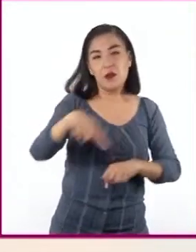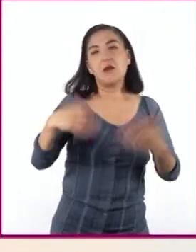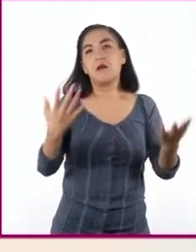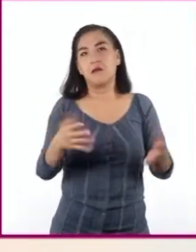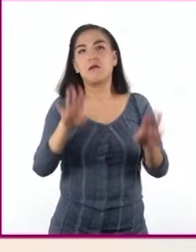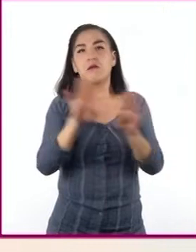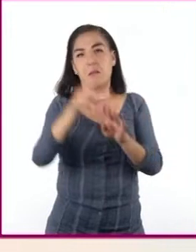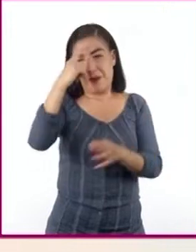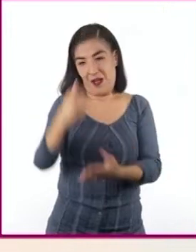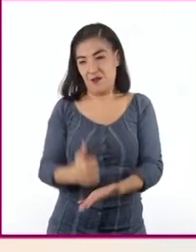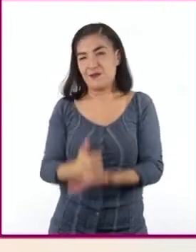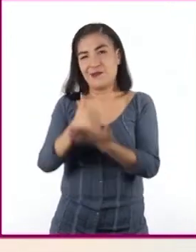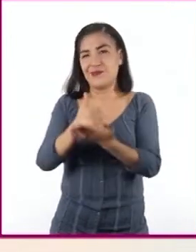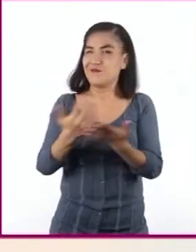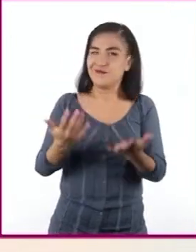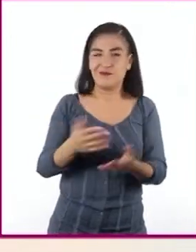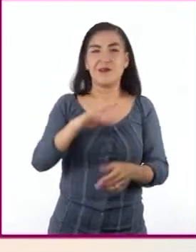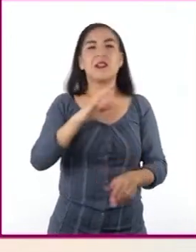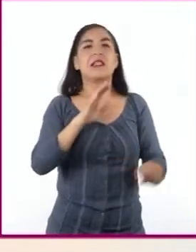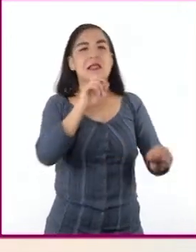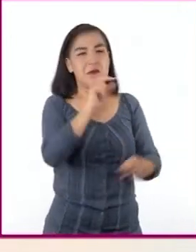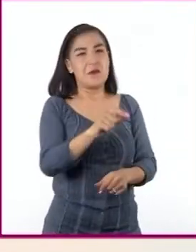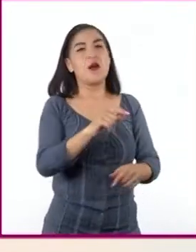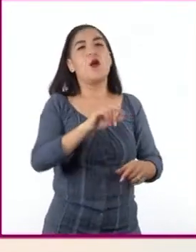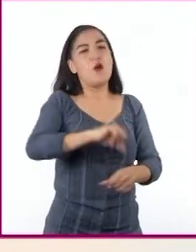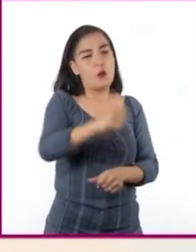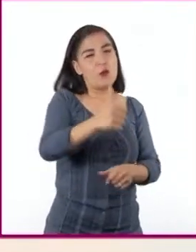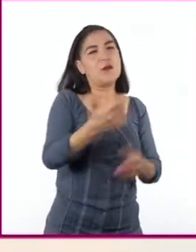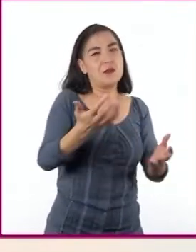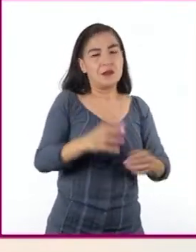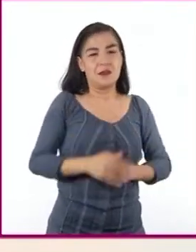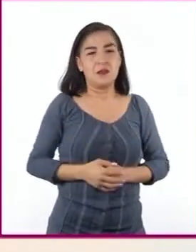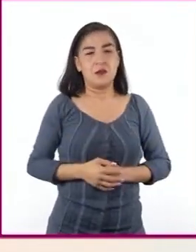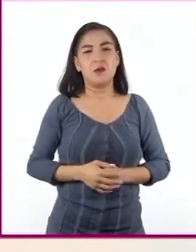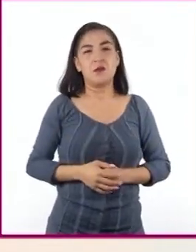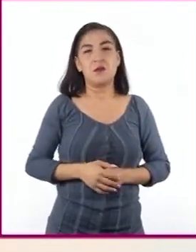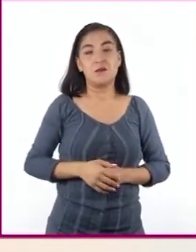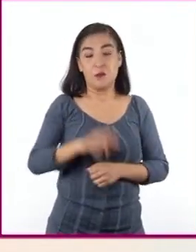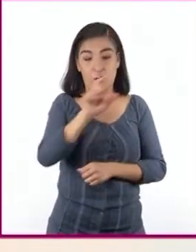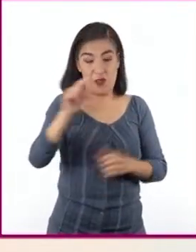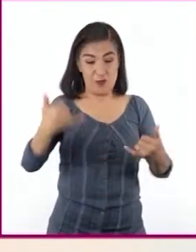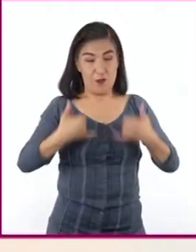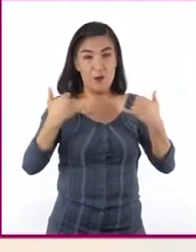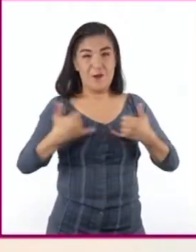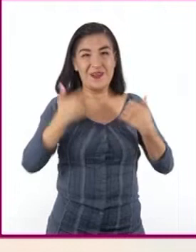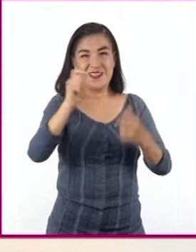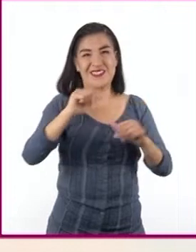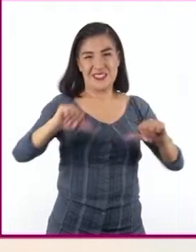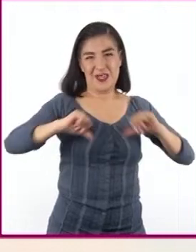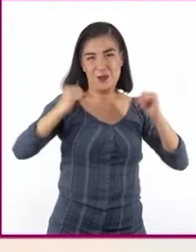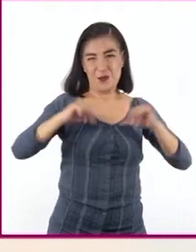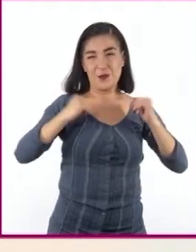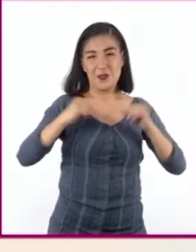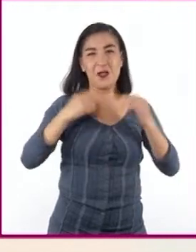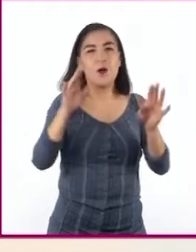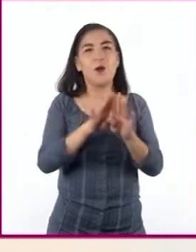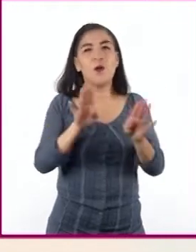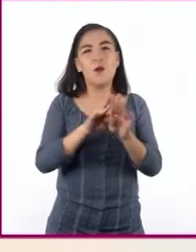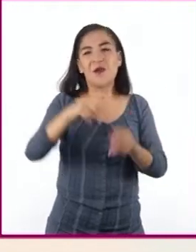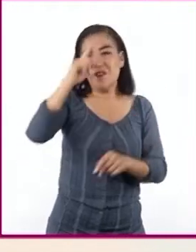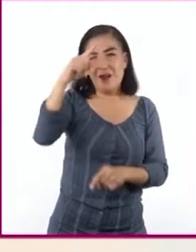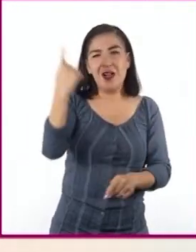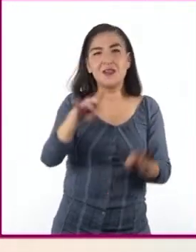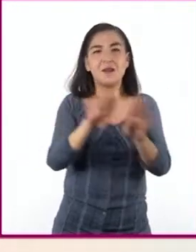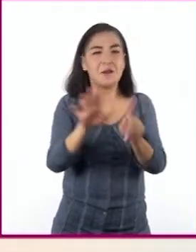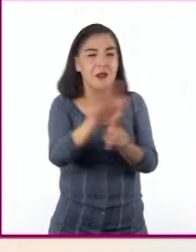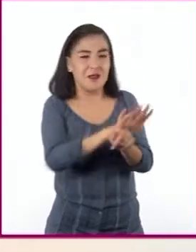constructiva. En la etapa de la adolescencia, son susceptibles a recibir la influencia de las personas y la